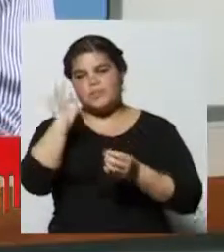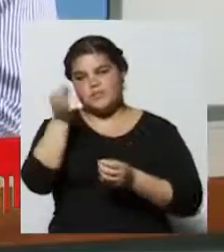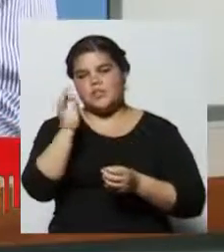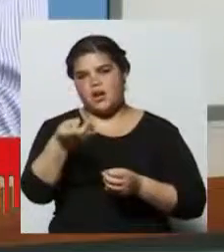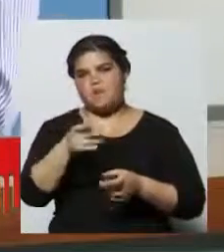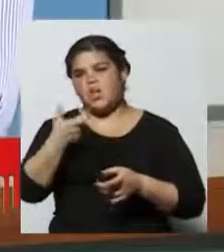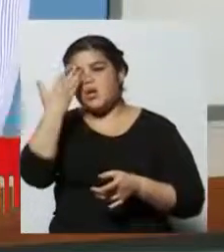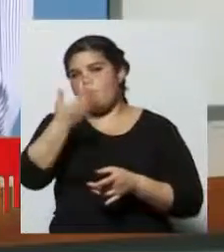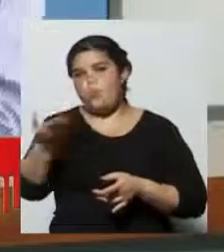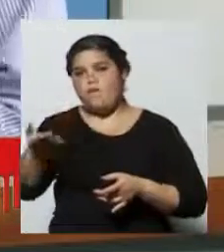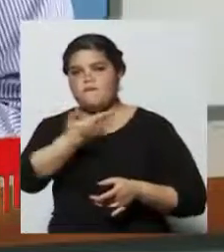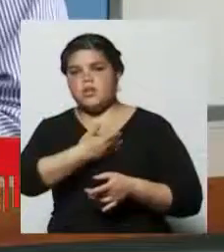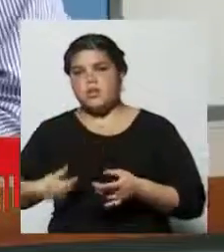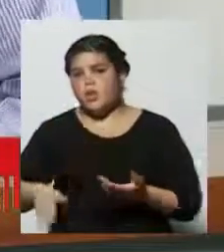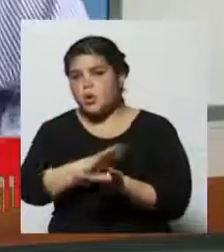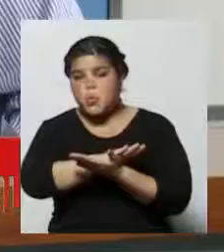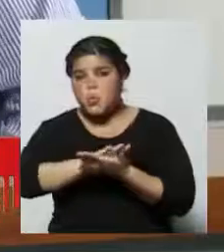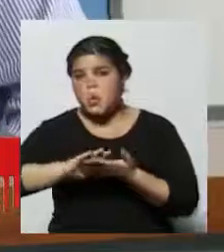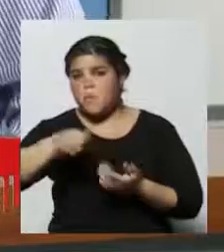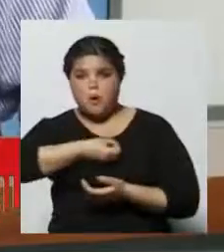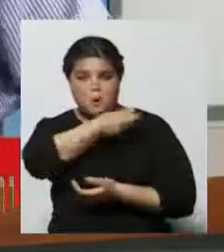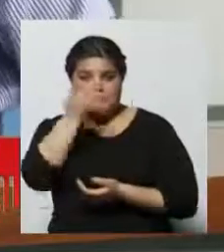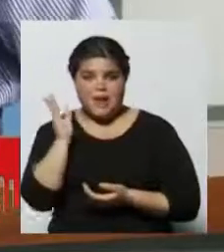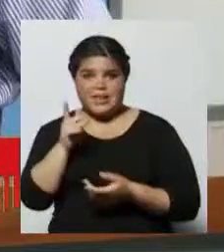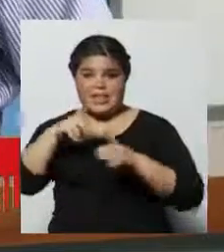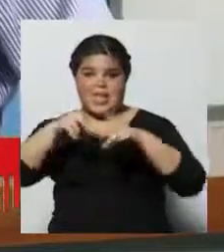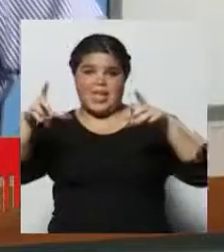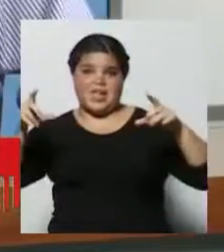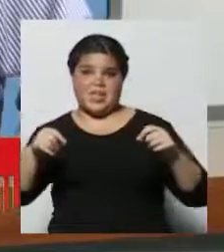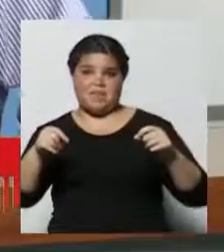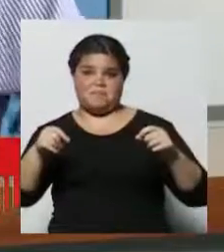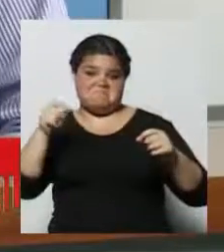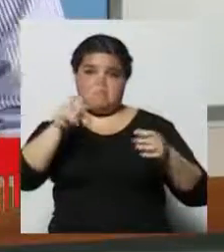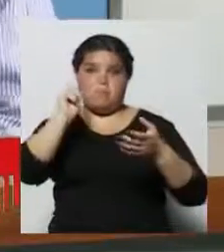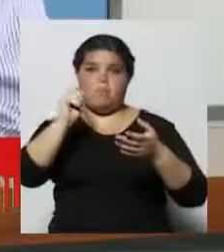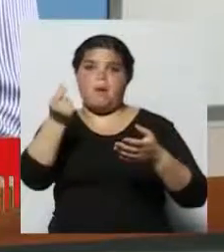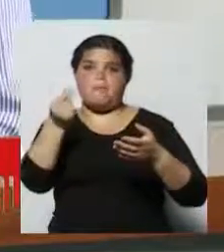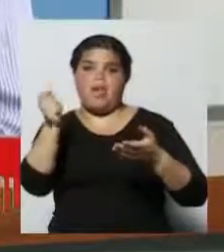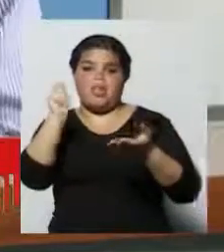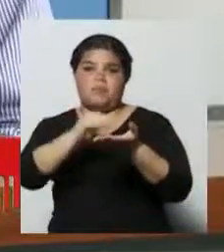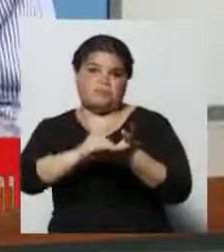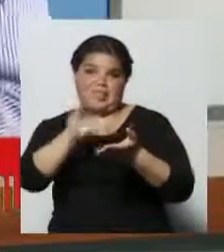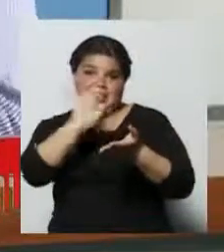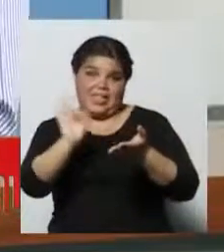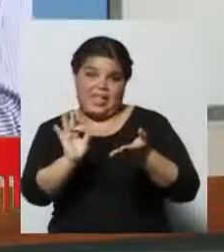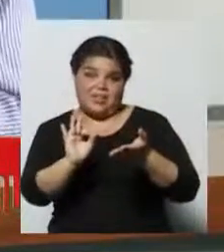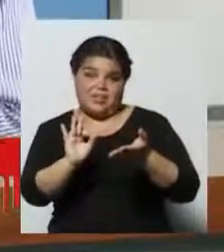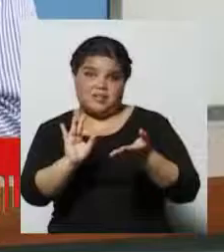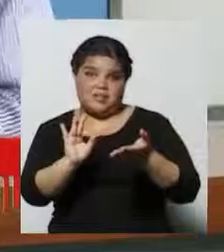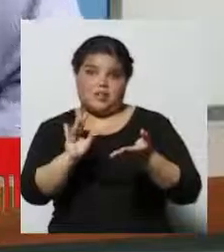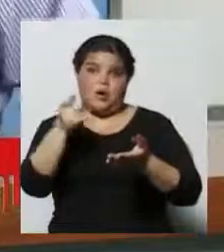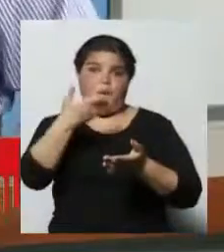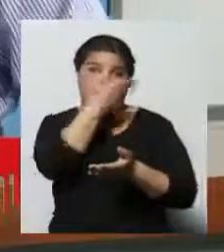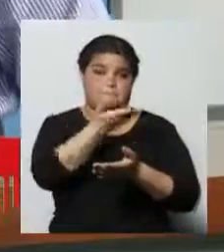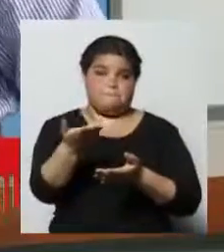gobierno nuevo va a aprovechar ese cheque en blanco que evidentemente, digamos, luego de una elección el pueblo o la mayoría